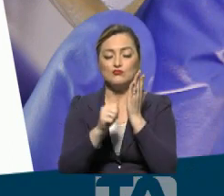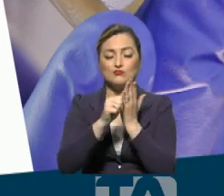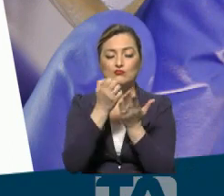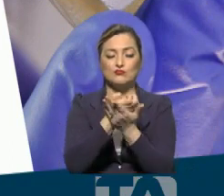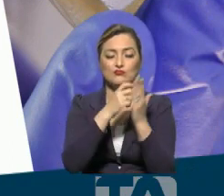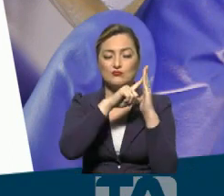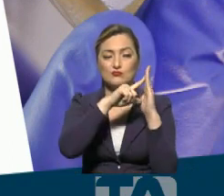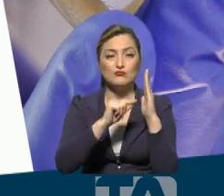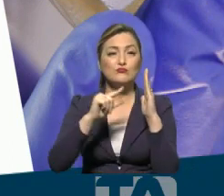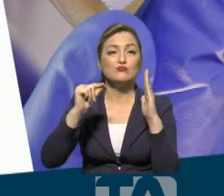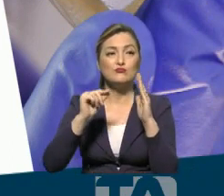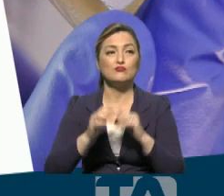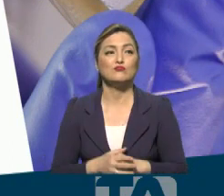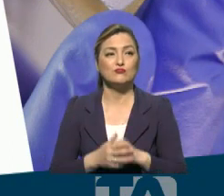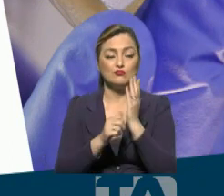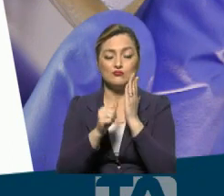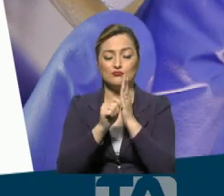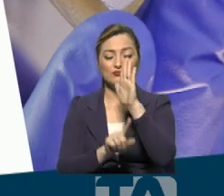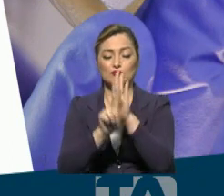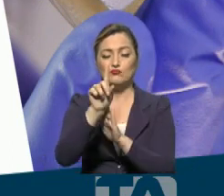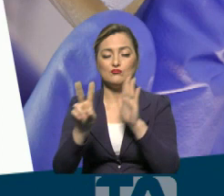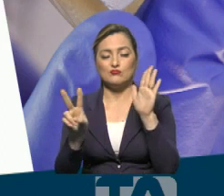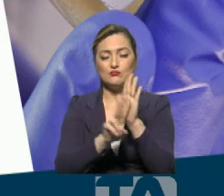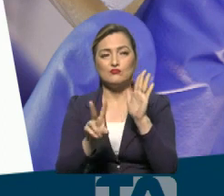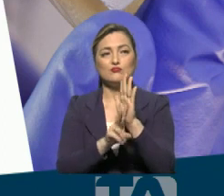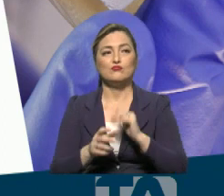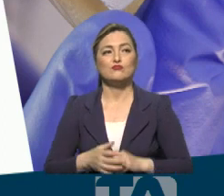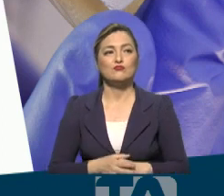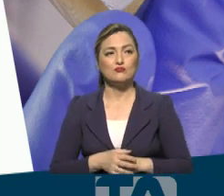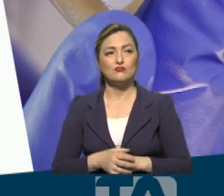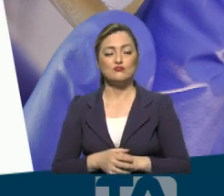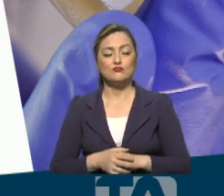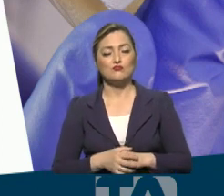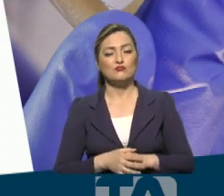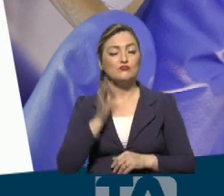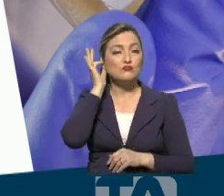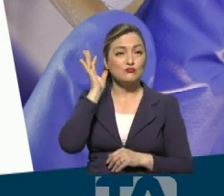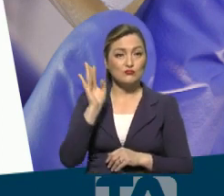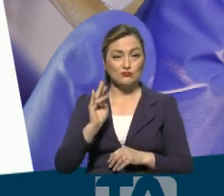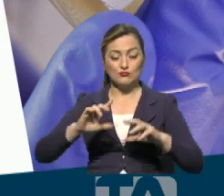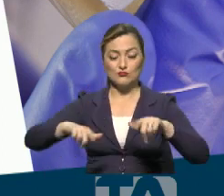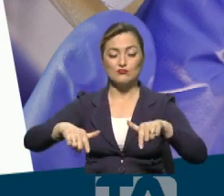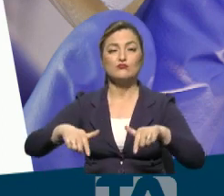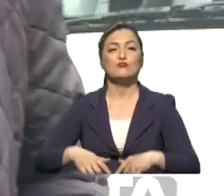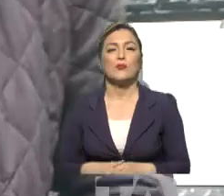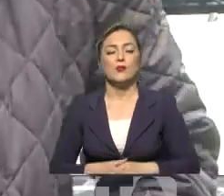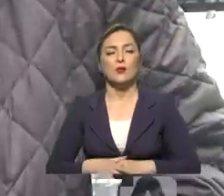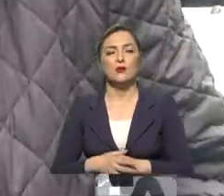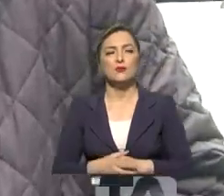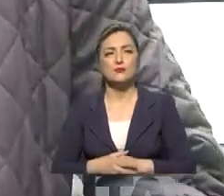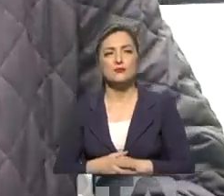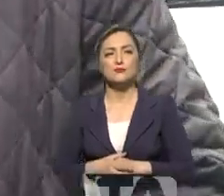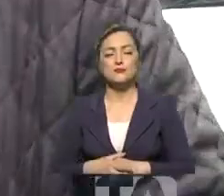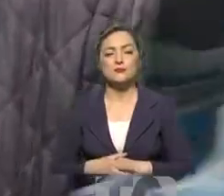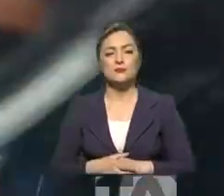Finanzas, Mauricio Pozo, el ministro de Desarrollo Urbano y Vivienda, Julio Recalde, y la primera dama, Rocío González de Moreno. Mientras